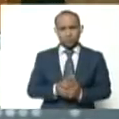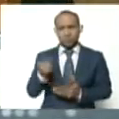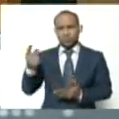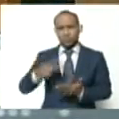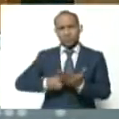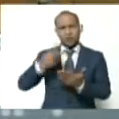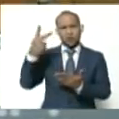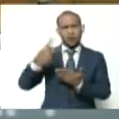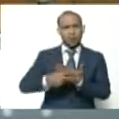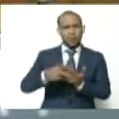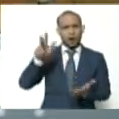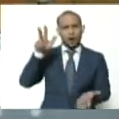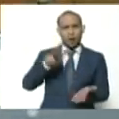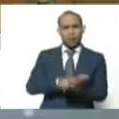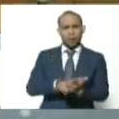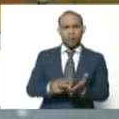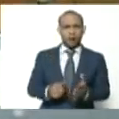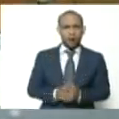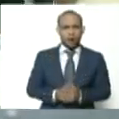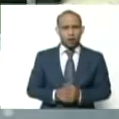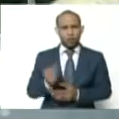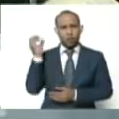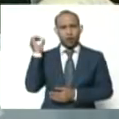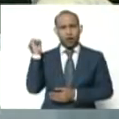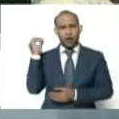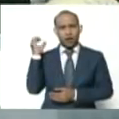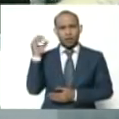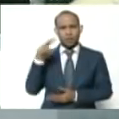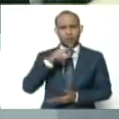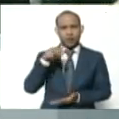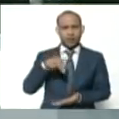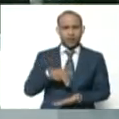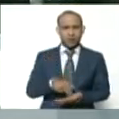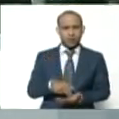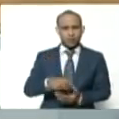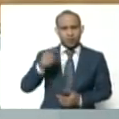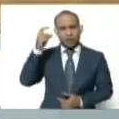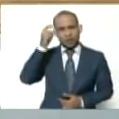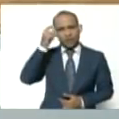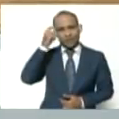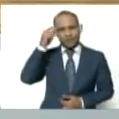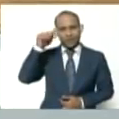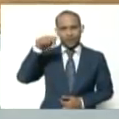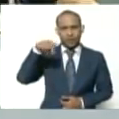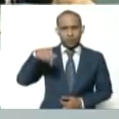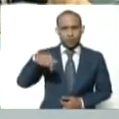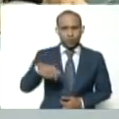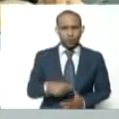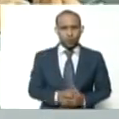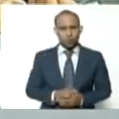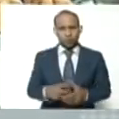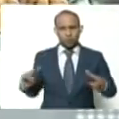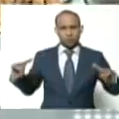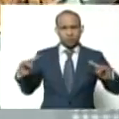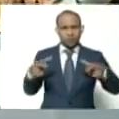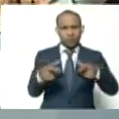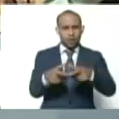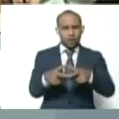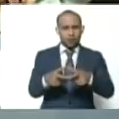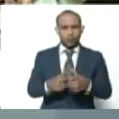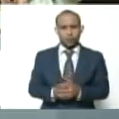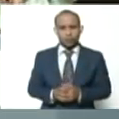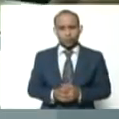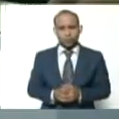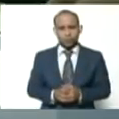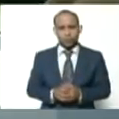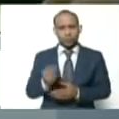legislativo aprobado por la Asamblea Nacional el día de hoy, en la sesión ordinaria